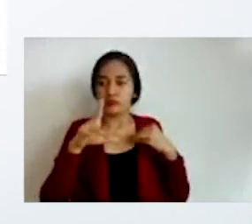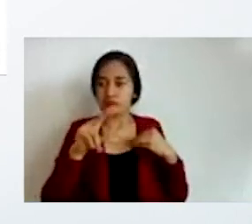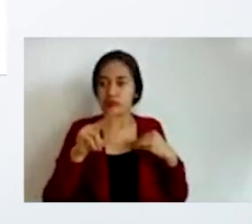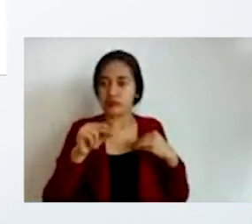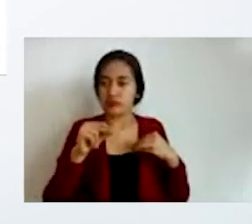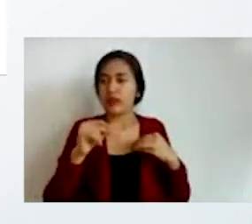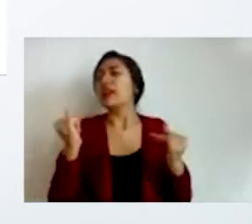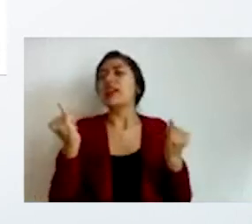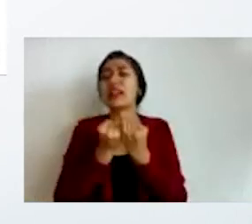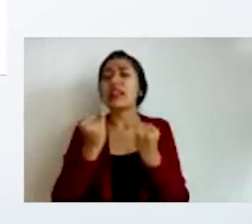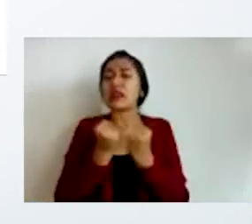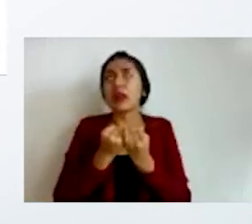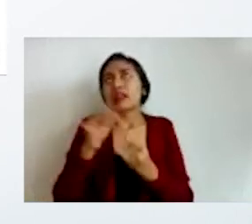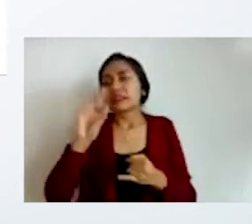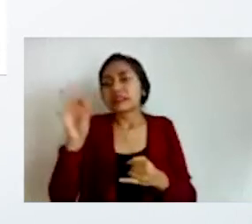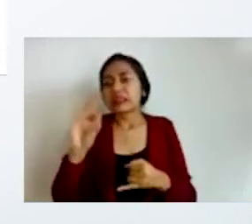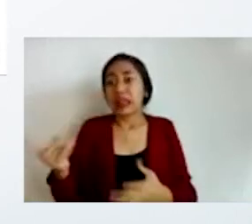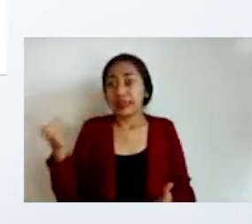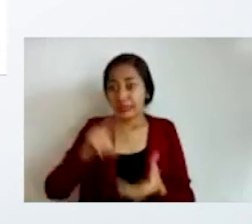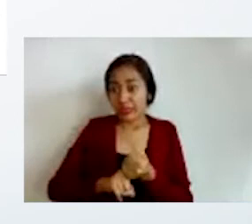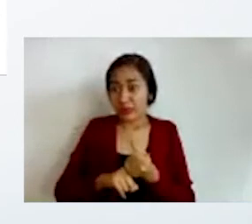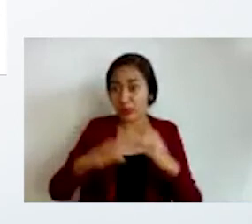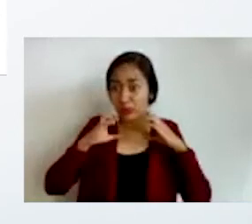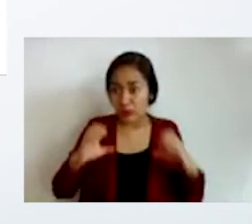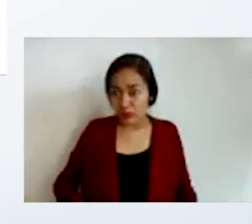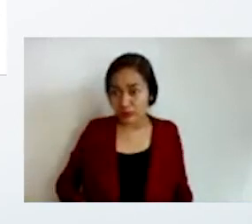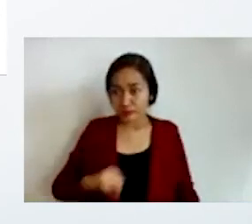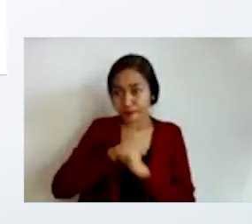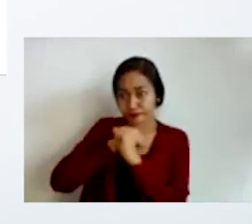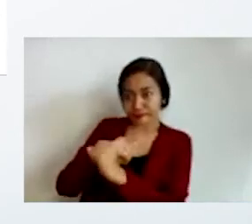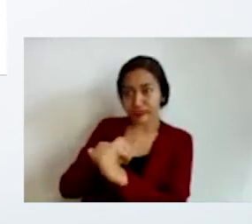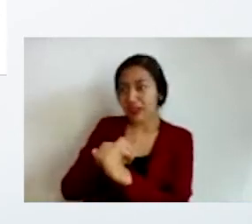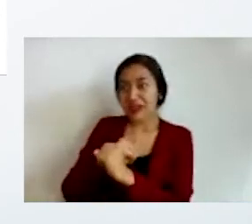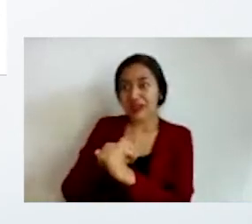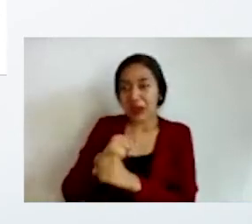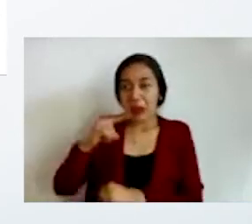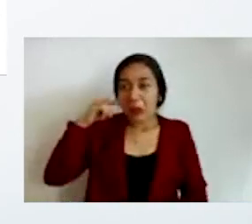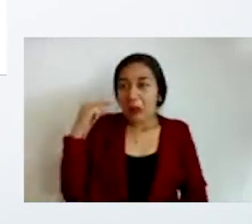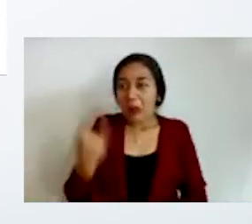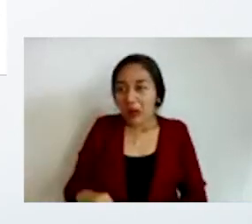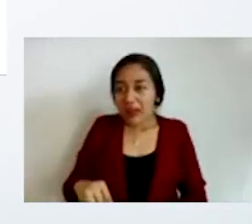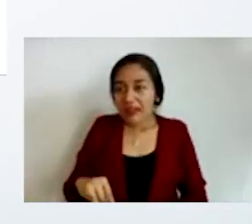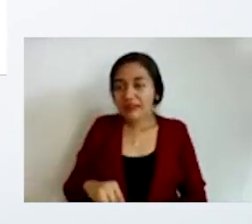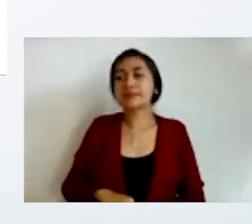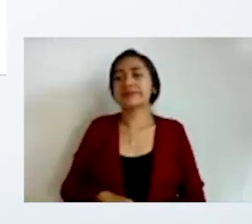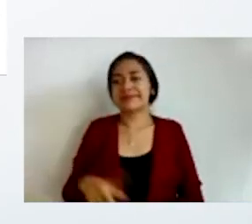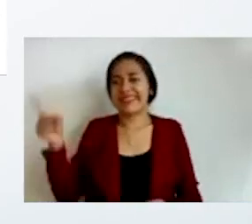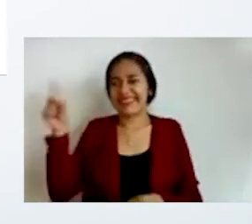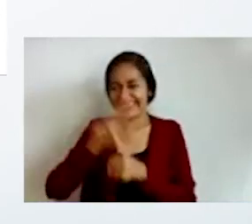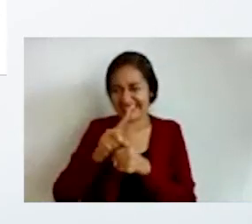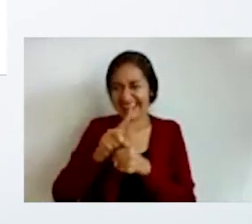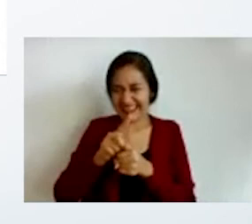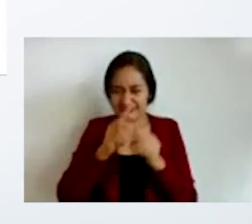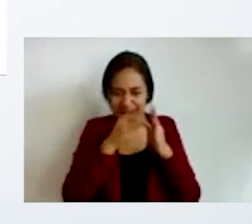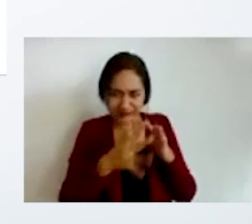no los podríamos detectar si no llegamos por lo menos al día 7 posterior a la infección y pudiéramos